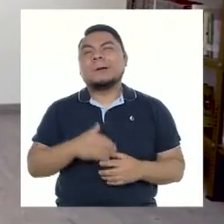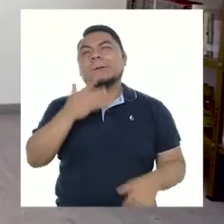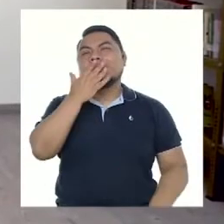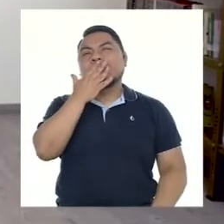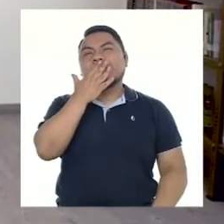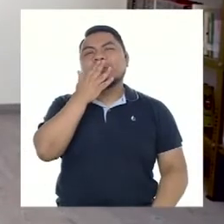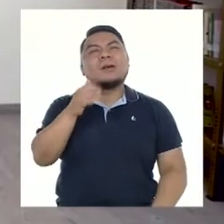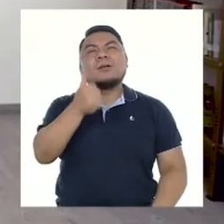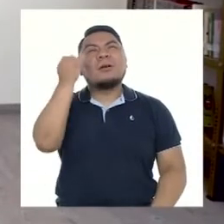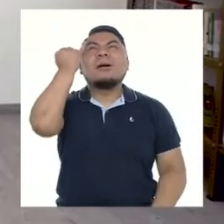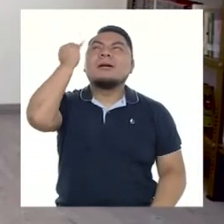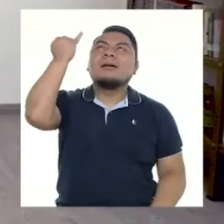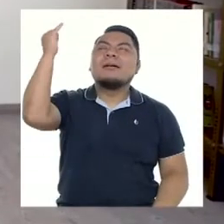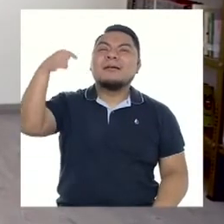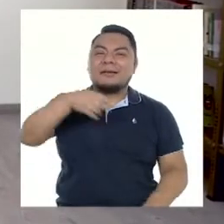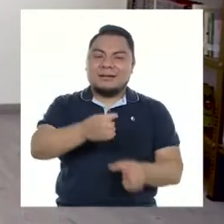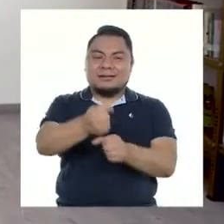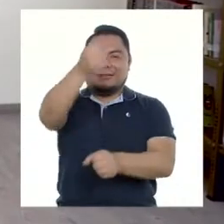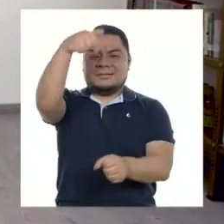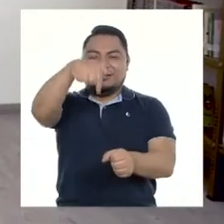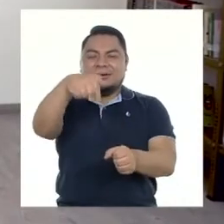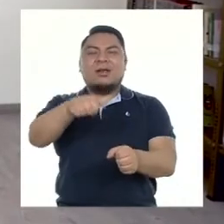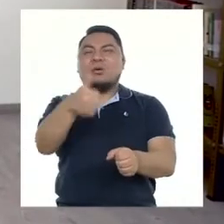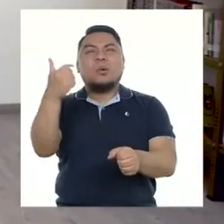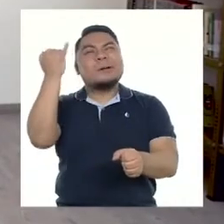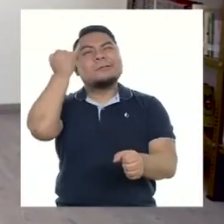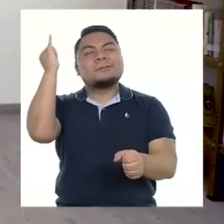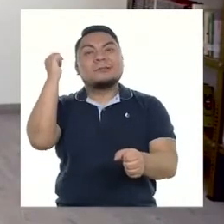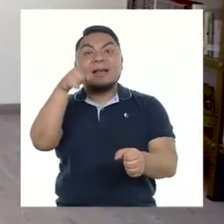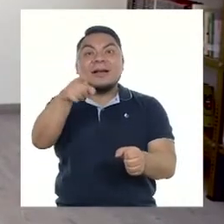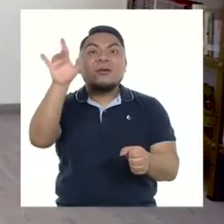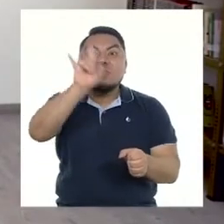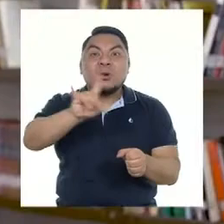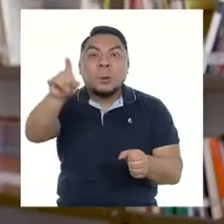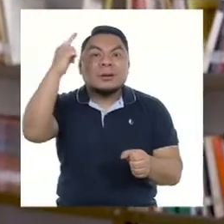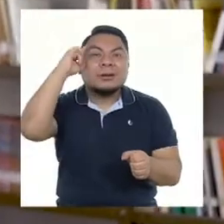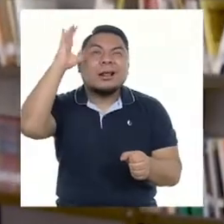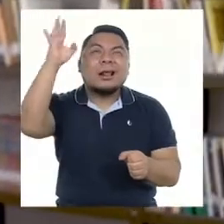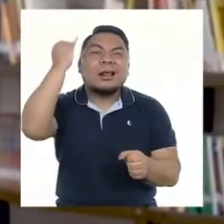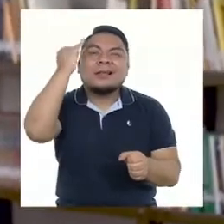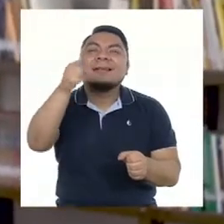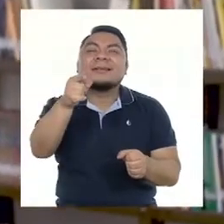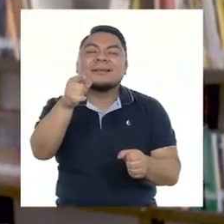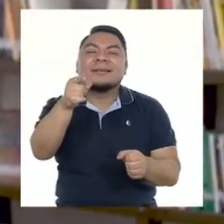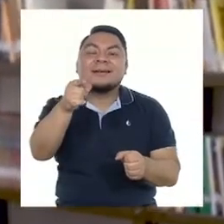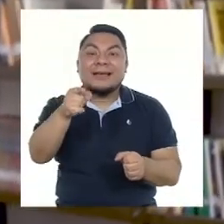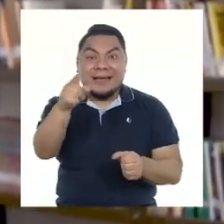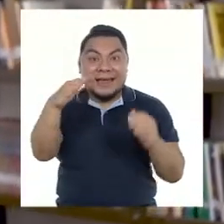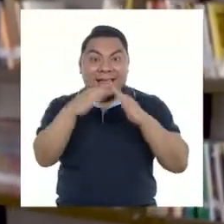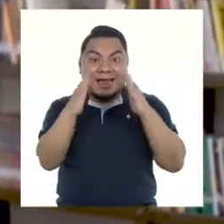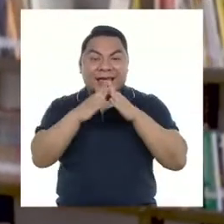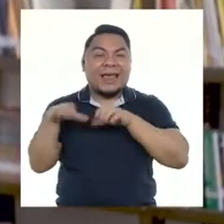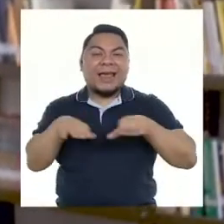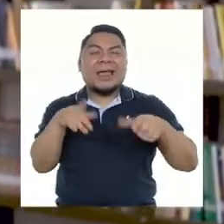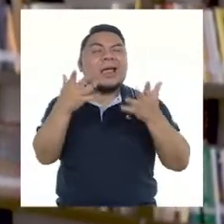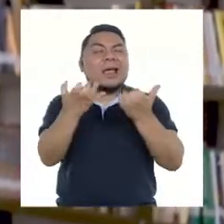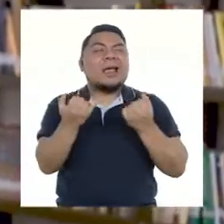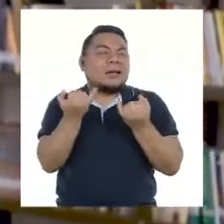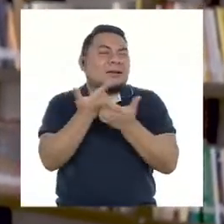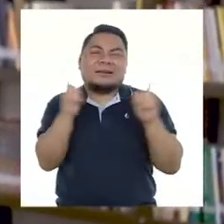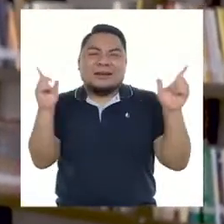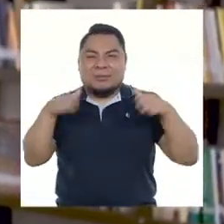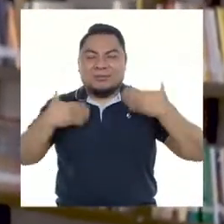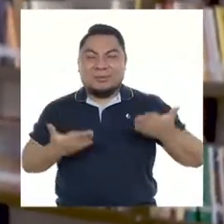¿Qué otra cosa podría ser nuestra vara? A ver, usen su imaginación. Háganlo en casa como quieran o como